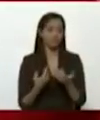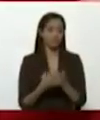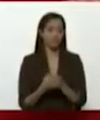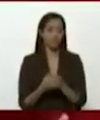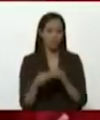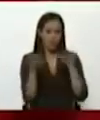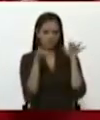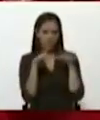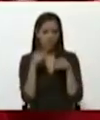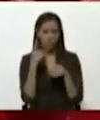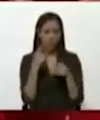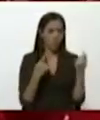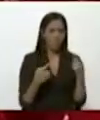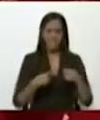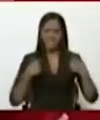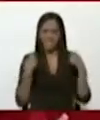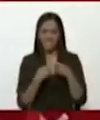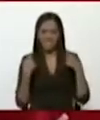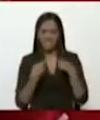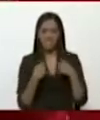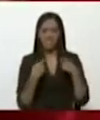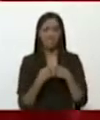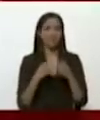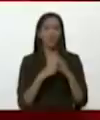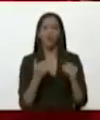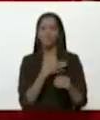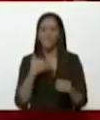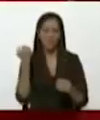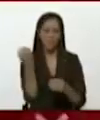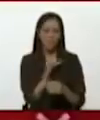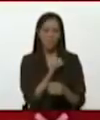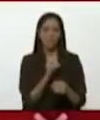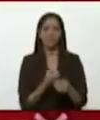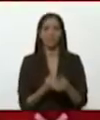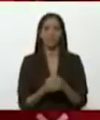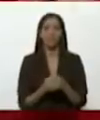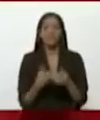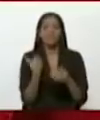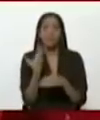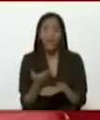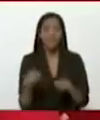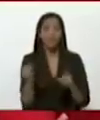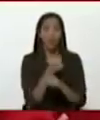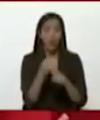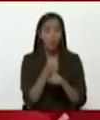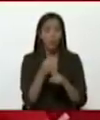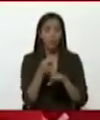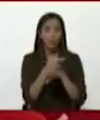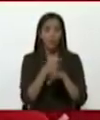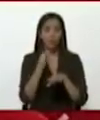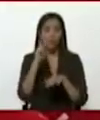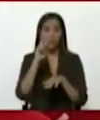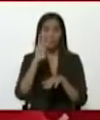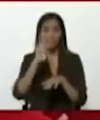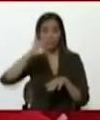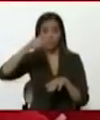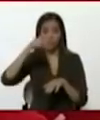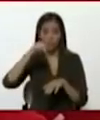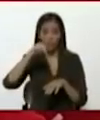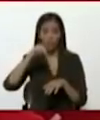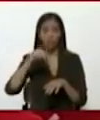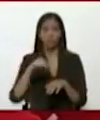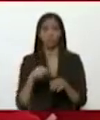se quieren matar, todos se quieren matar. Si se hubiese dado este golpe del 24, salían